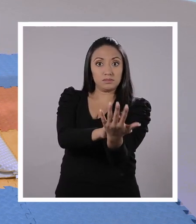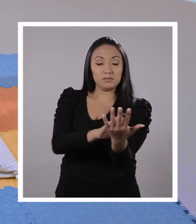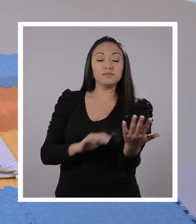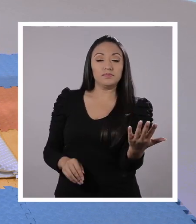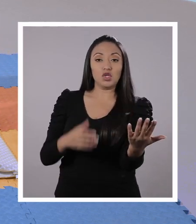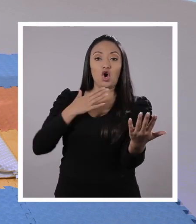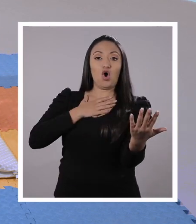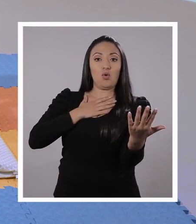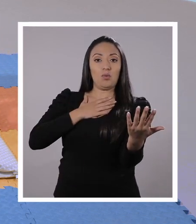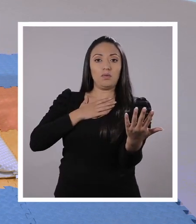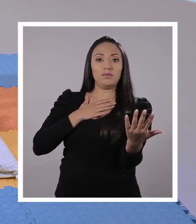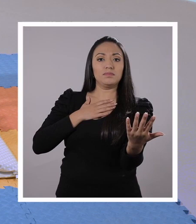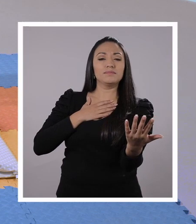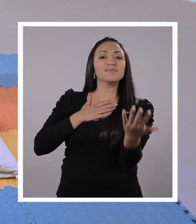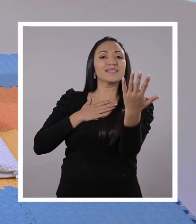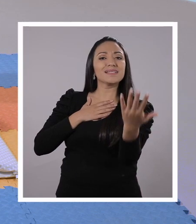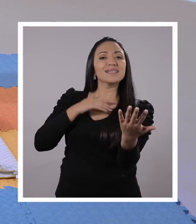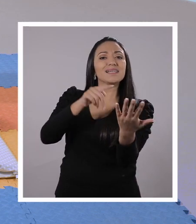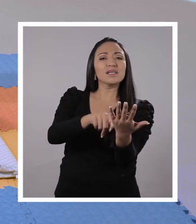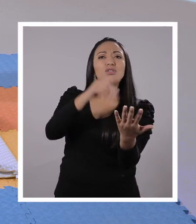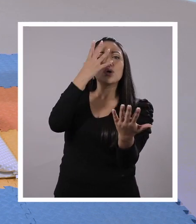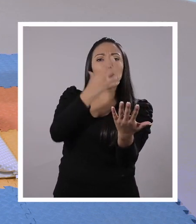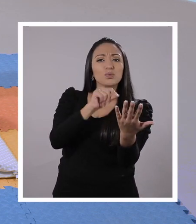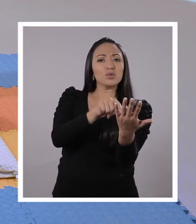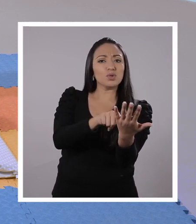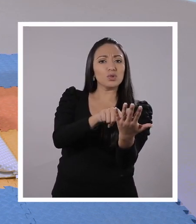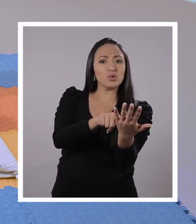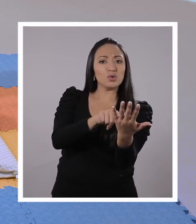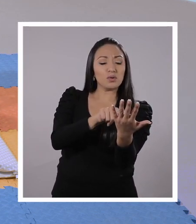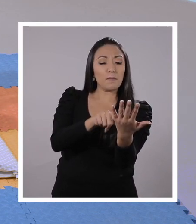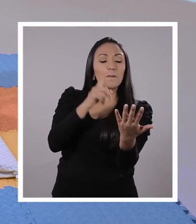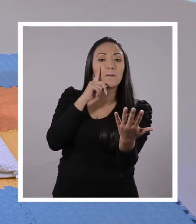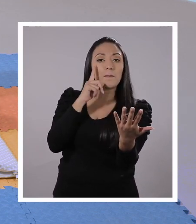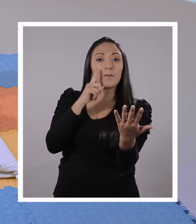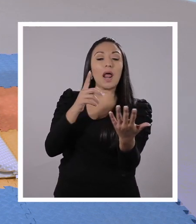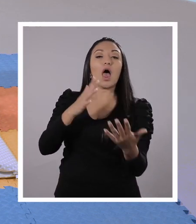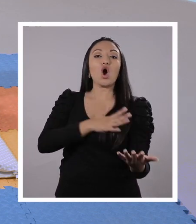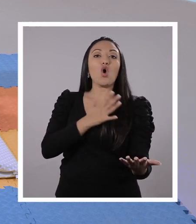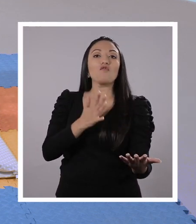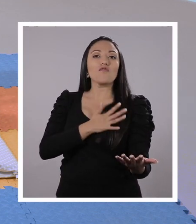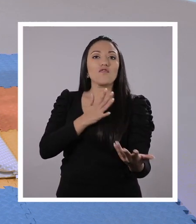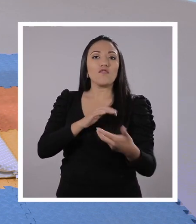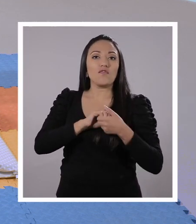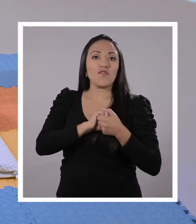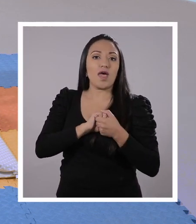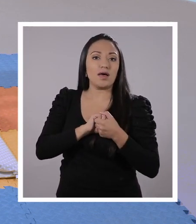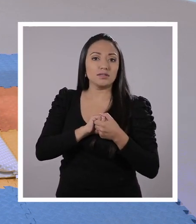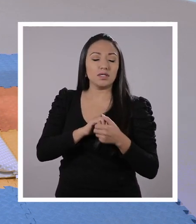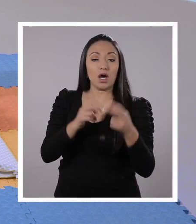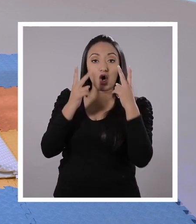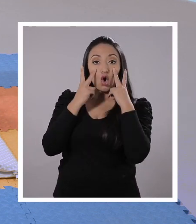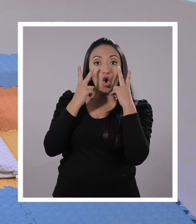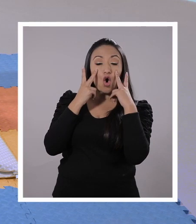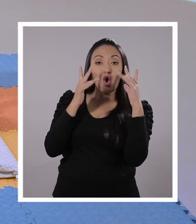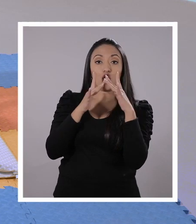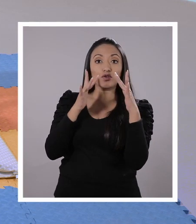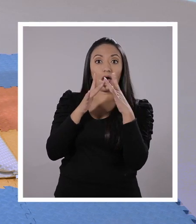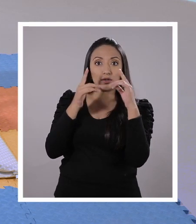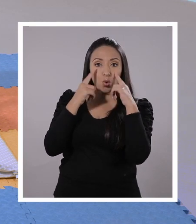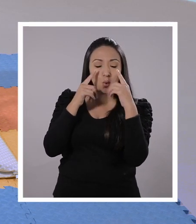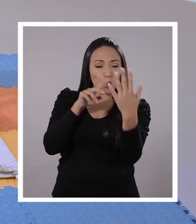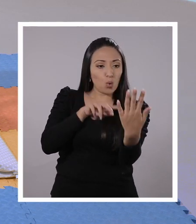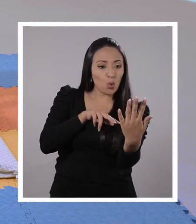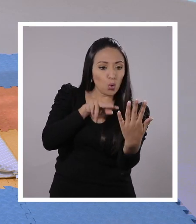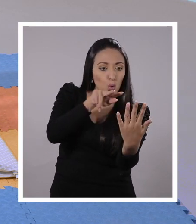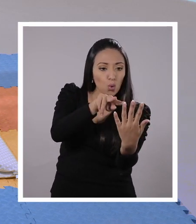parte del cuello y de los hombros. Esta posición es muy linda porque nos va a ayudar muchísimo a afianzar los lazos afectivos. Aquí hacemos mucho contacto